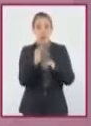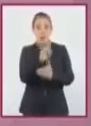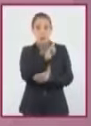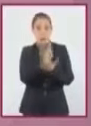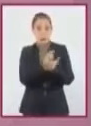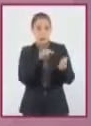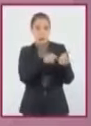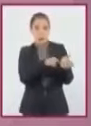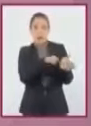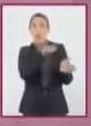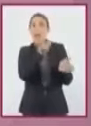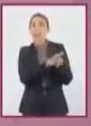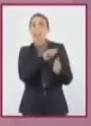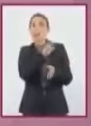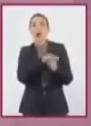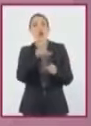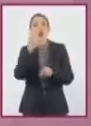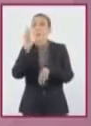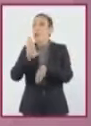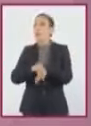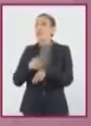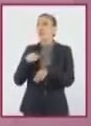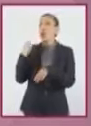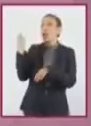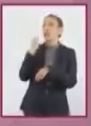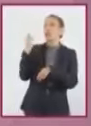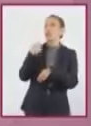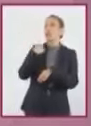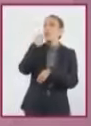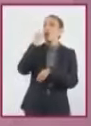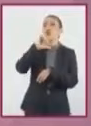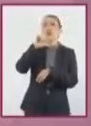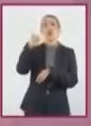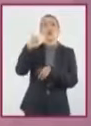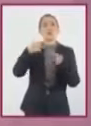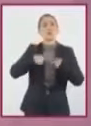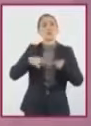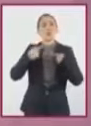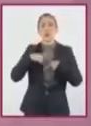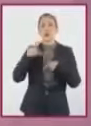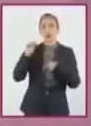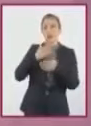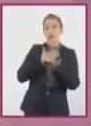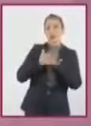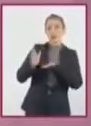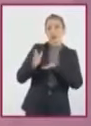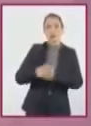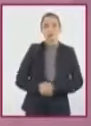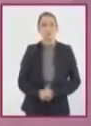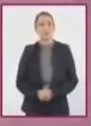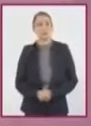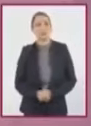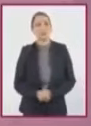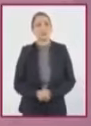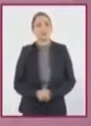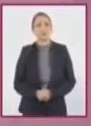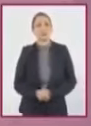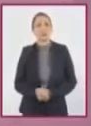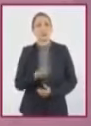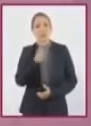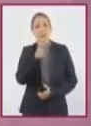ley natural, sin pedir permiso o depender de la voluntad de otro hombre alguno.